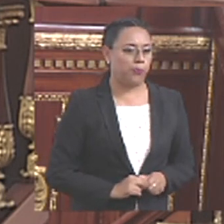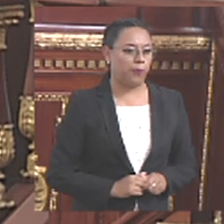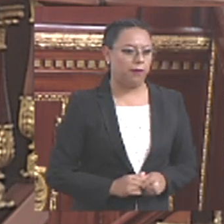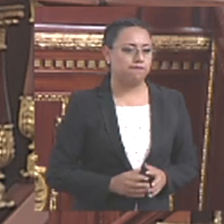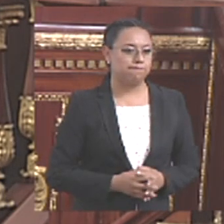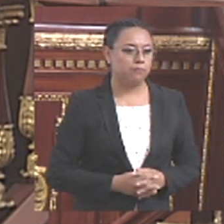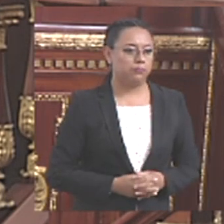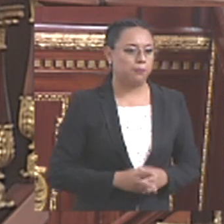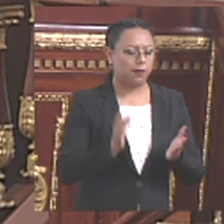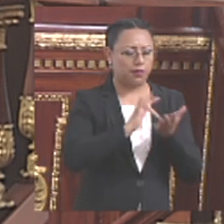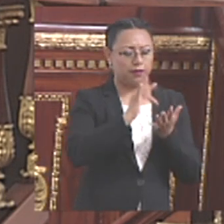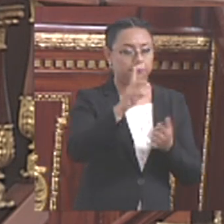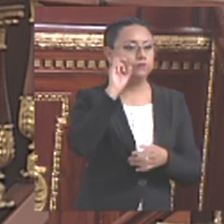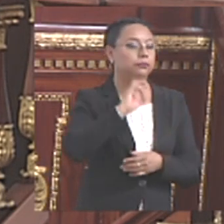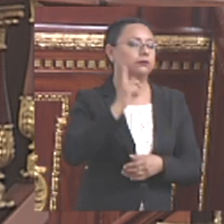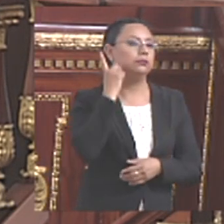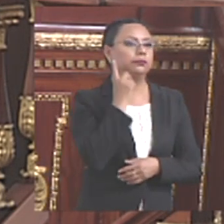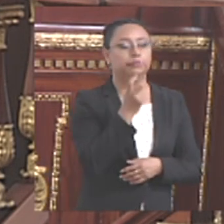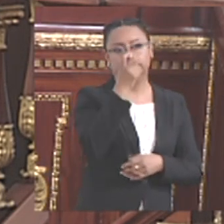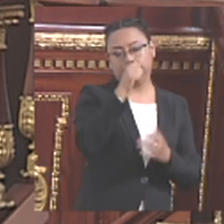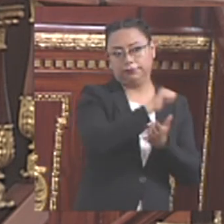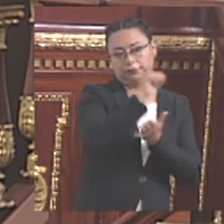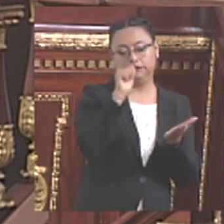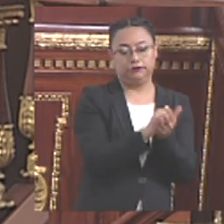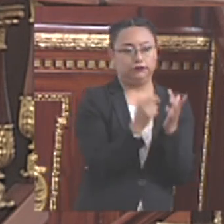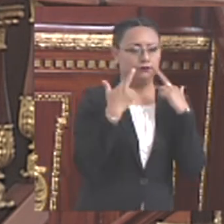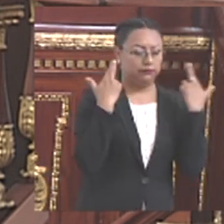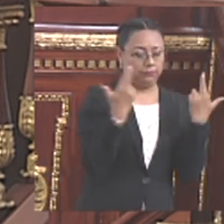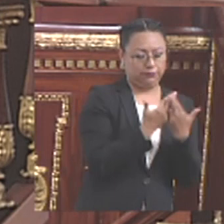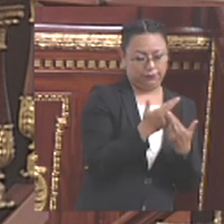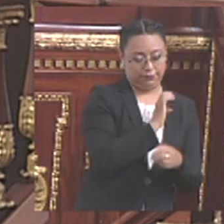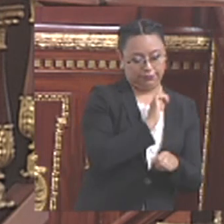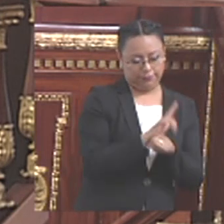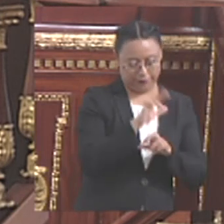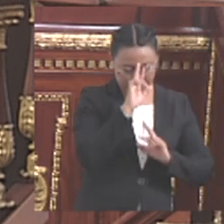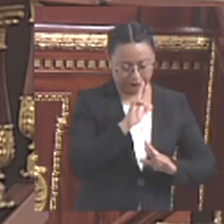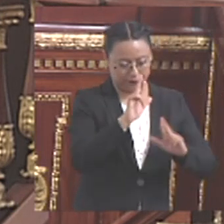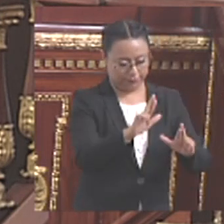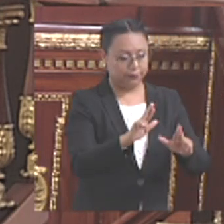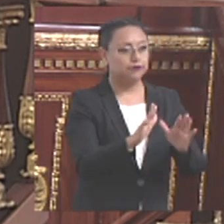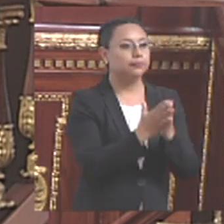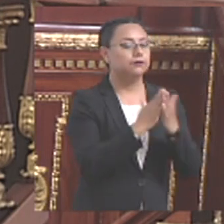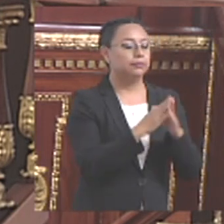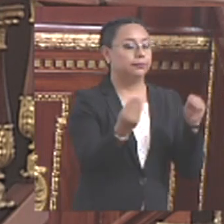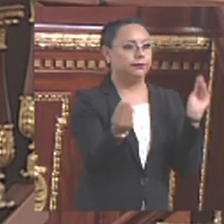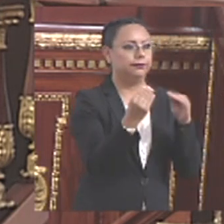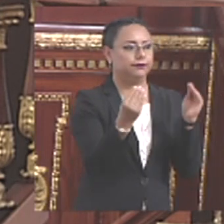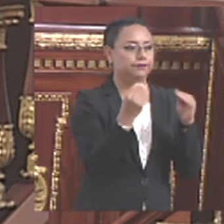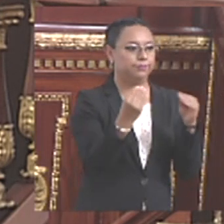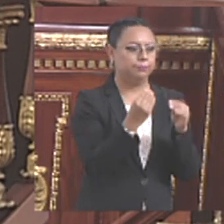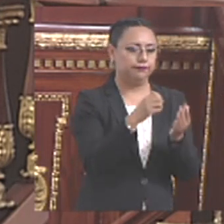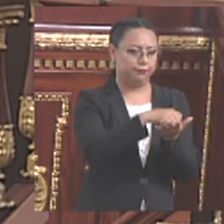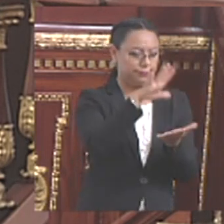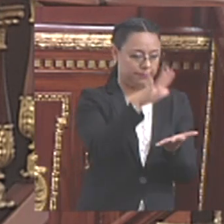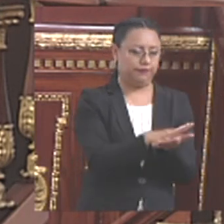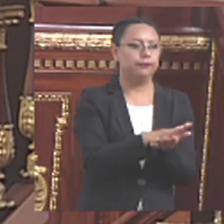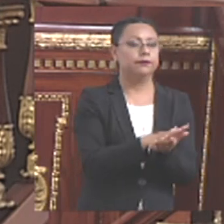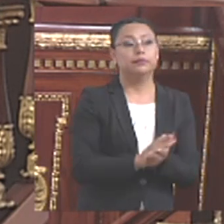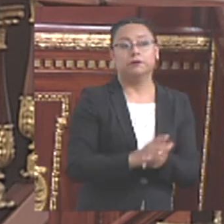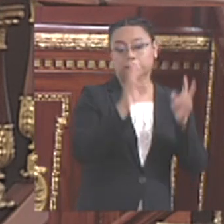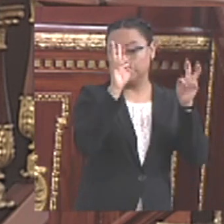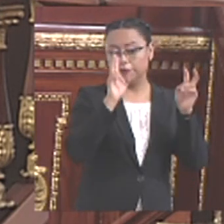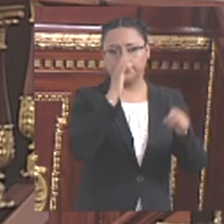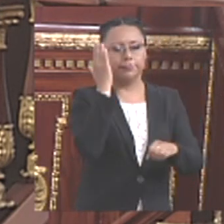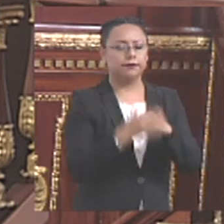Gracias, diputada. Insértese el acta de la presente sesión solemne en el diario de los debates y agotados los asuntos en cartera, se levanta la